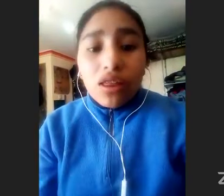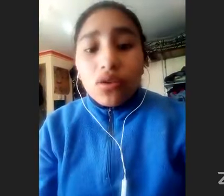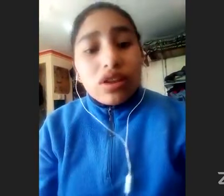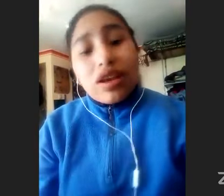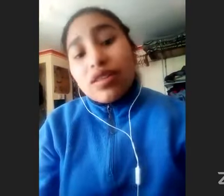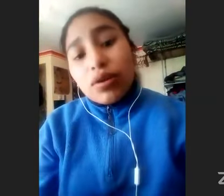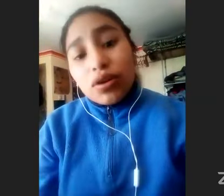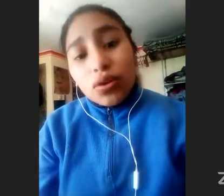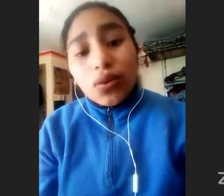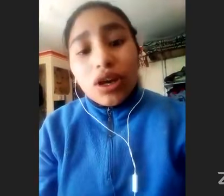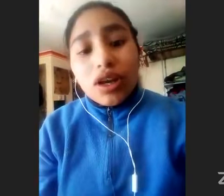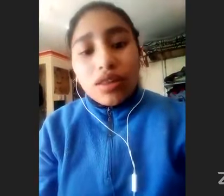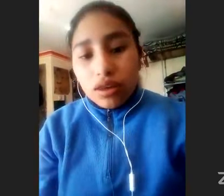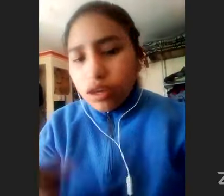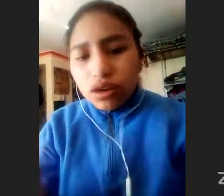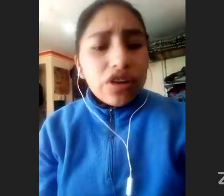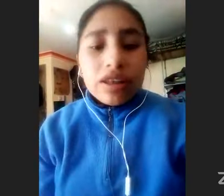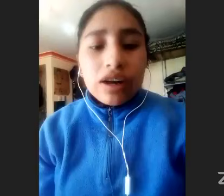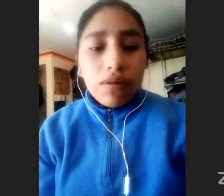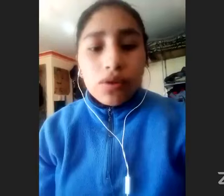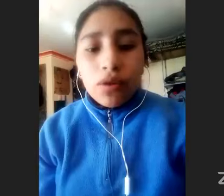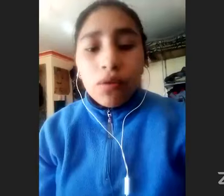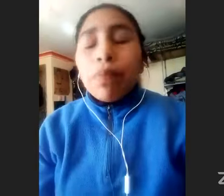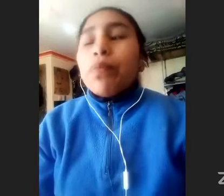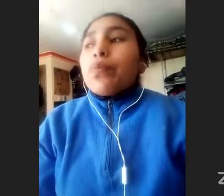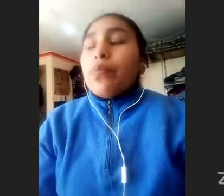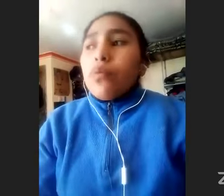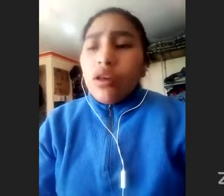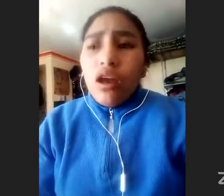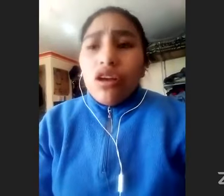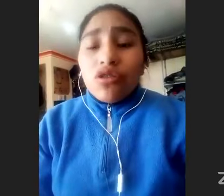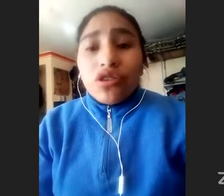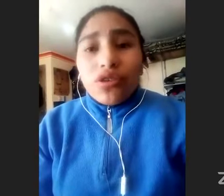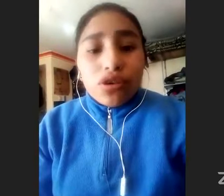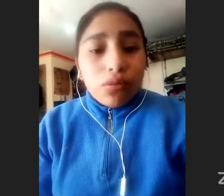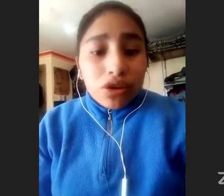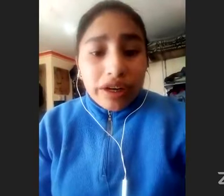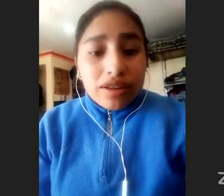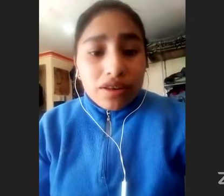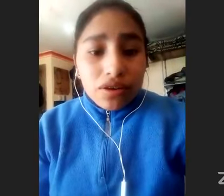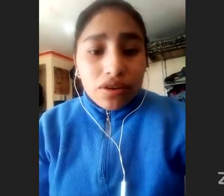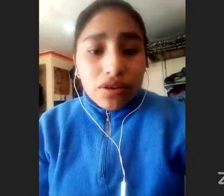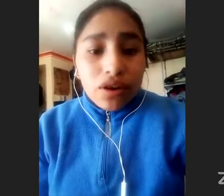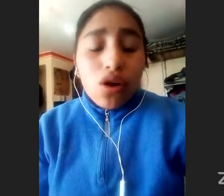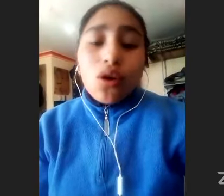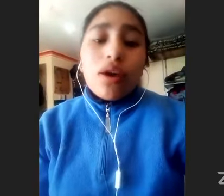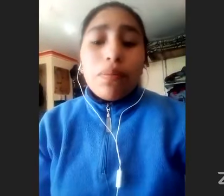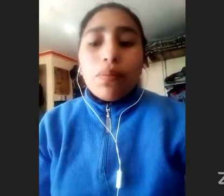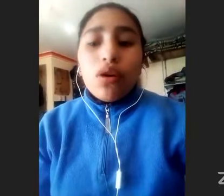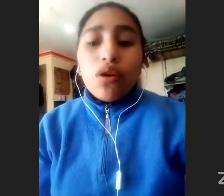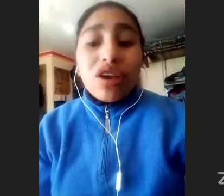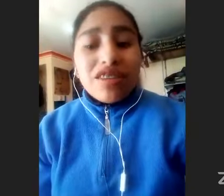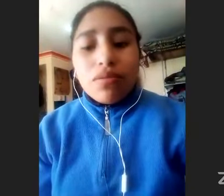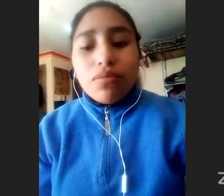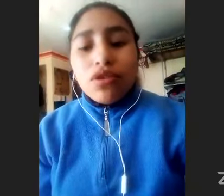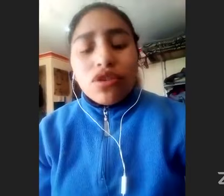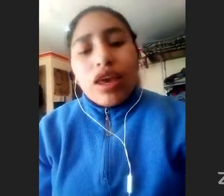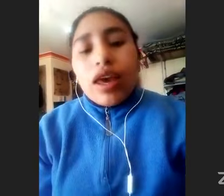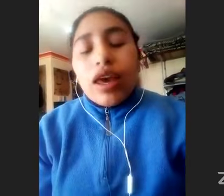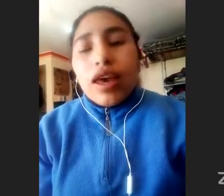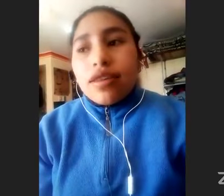las de verduras y un fin de trabajos no nosotros como organización lo que lo que